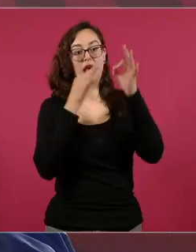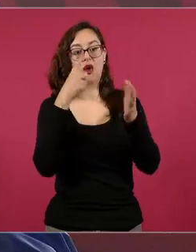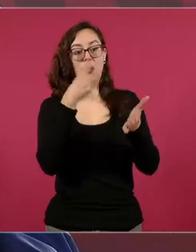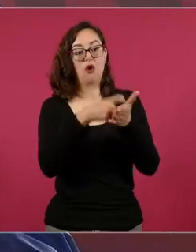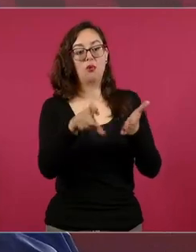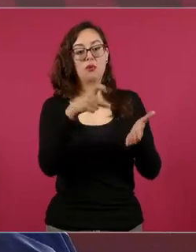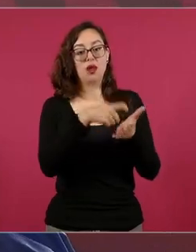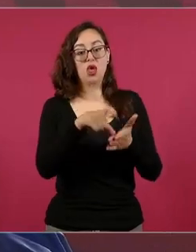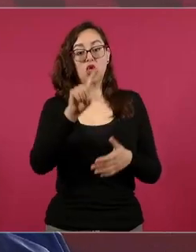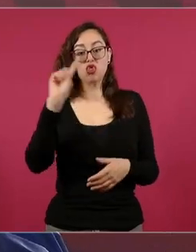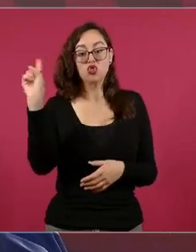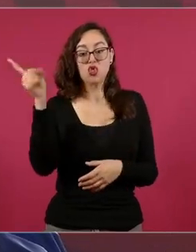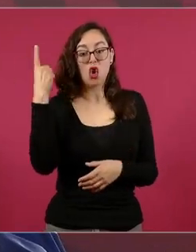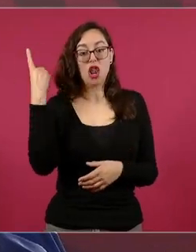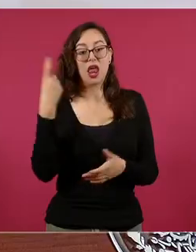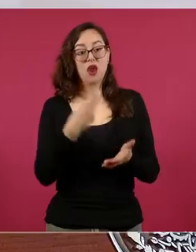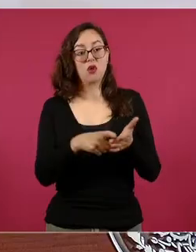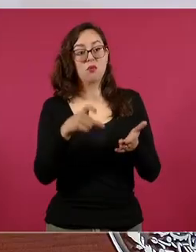y resultó de que